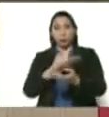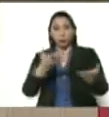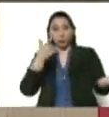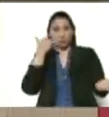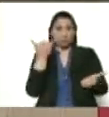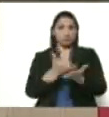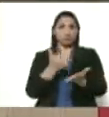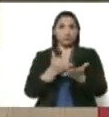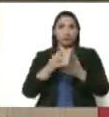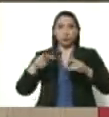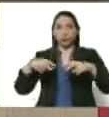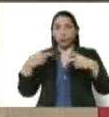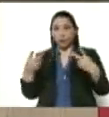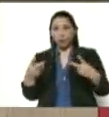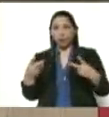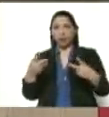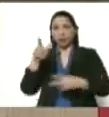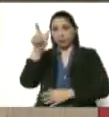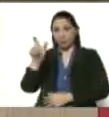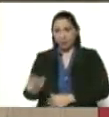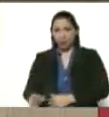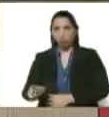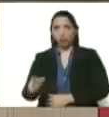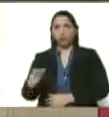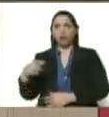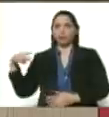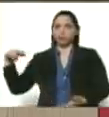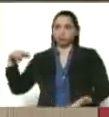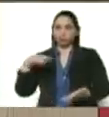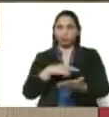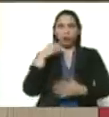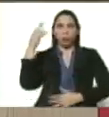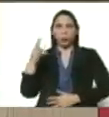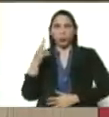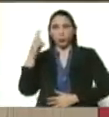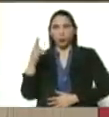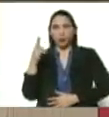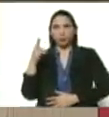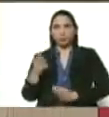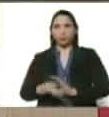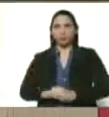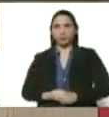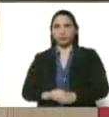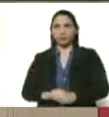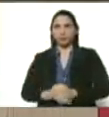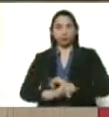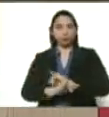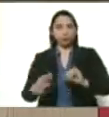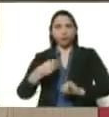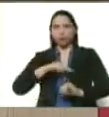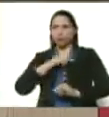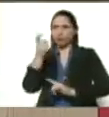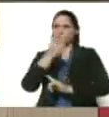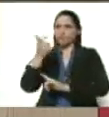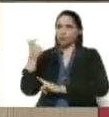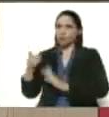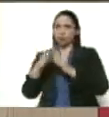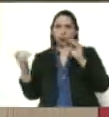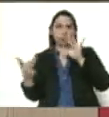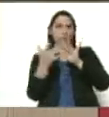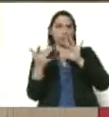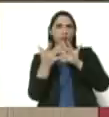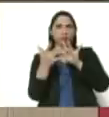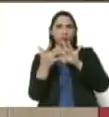ver, es nuevamente un caso importado, en este caso procedente de Uruguay. Ya estamos en la búsqueda de todos sus